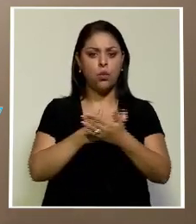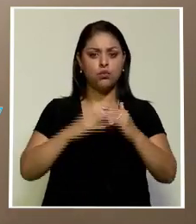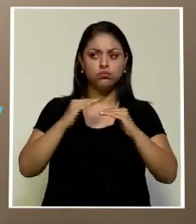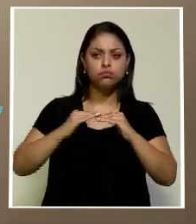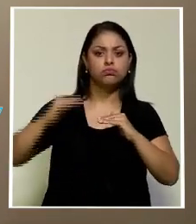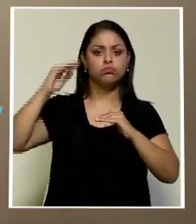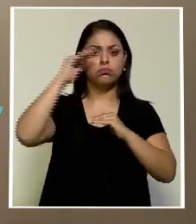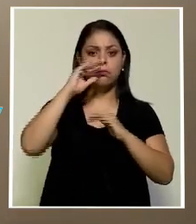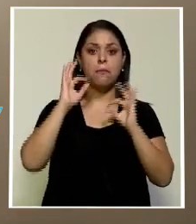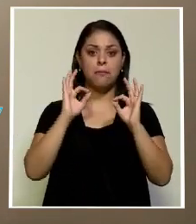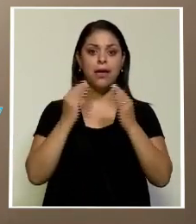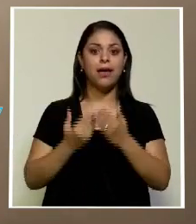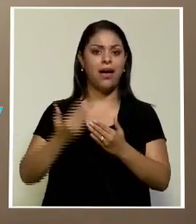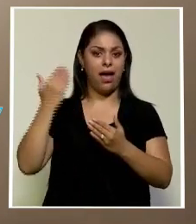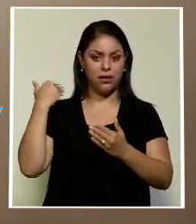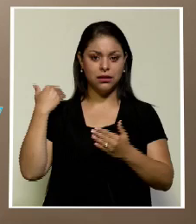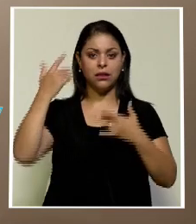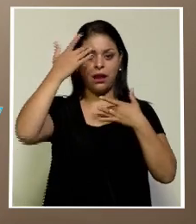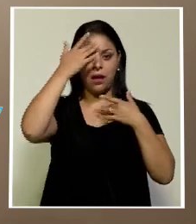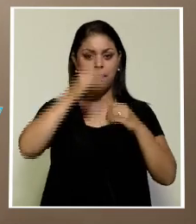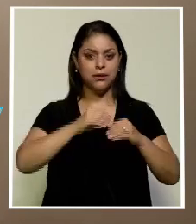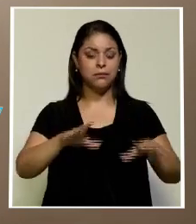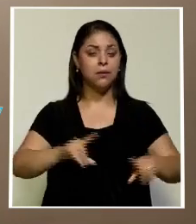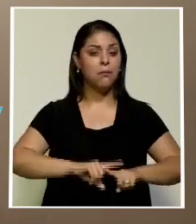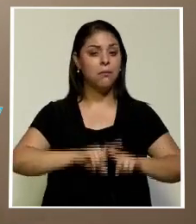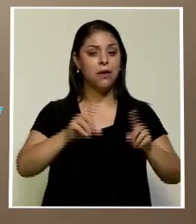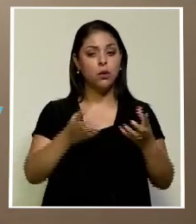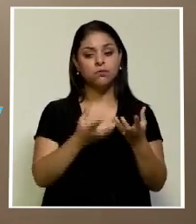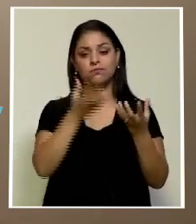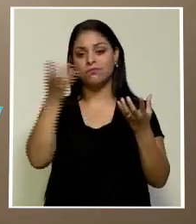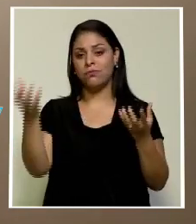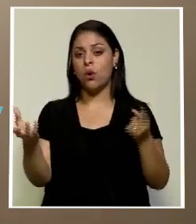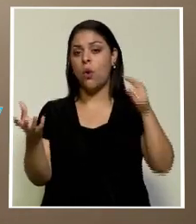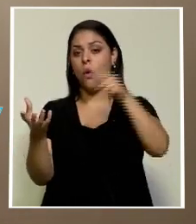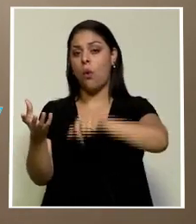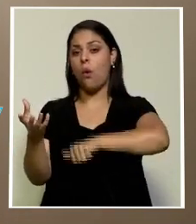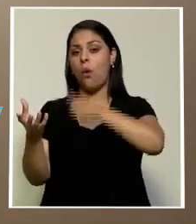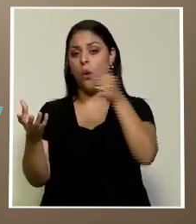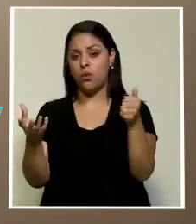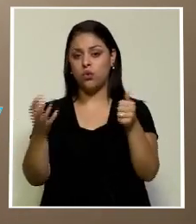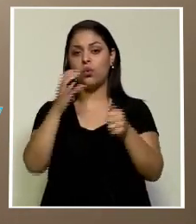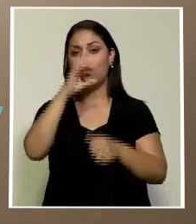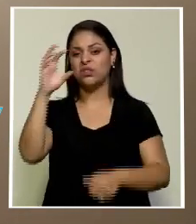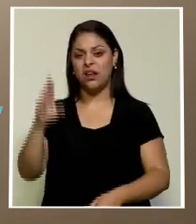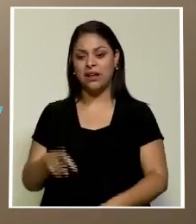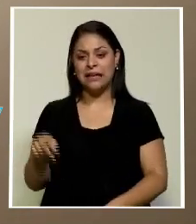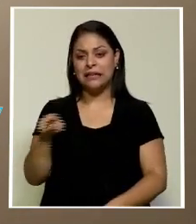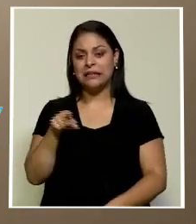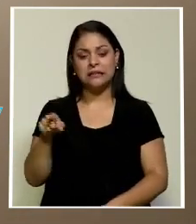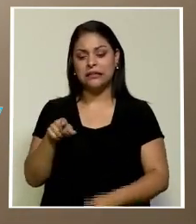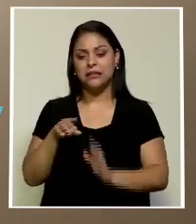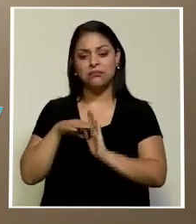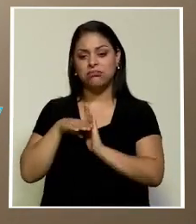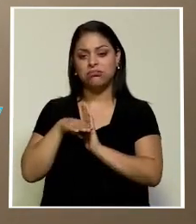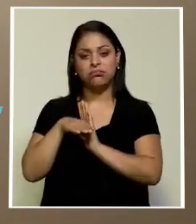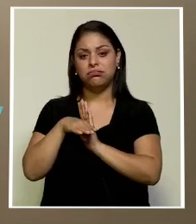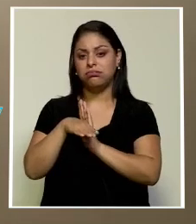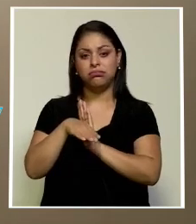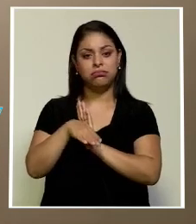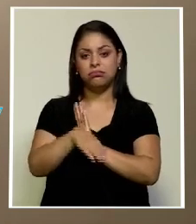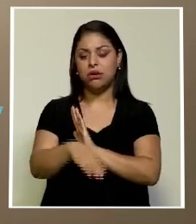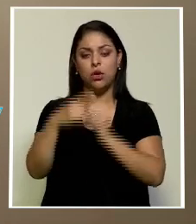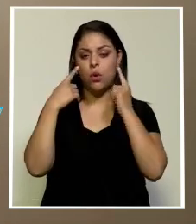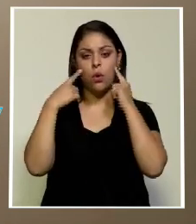de los niveles que estaban prepandemia. Sin embargo, la otra Costa Rica, la que no ha logrado desarrollarse, la que no ha logrado